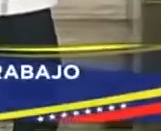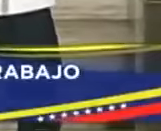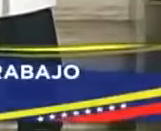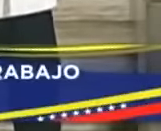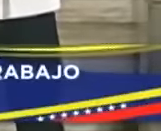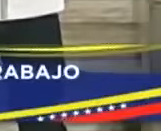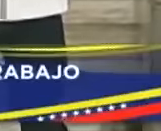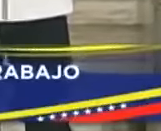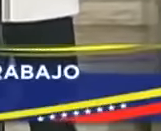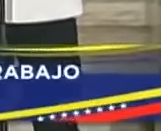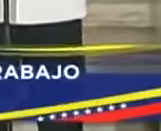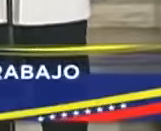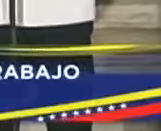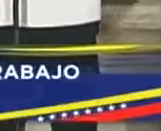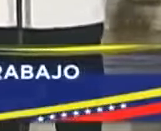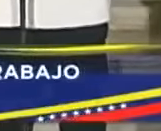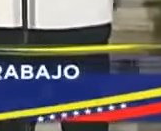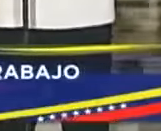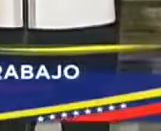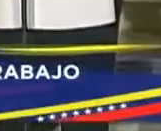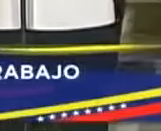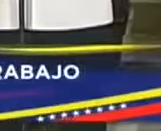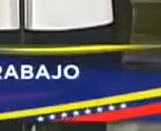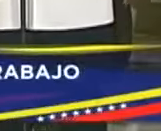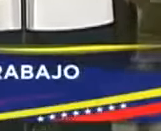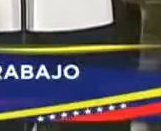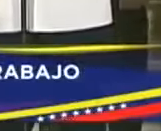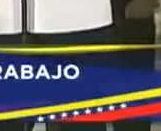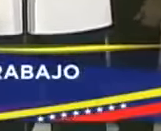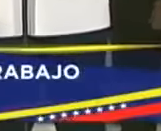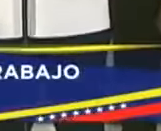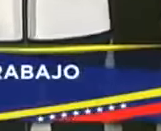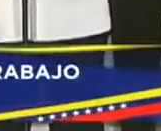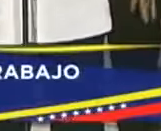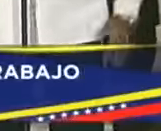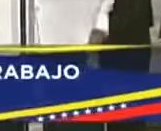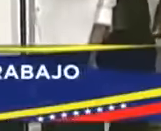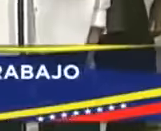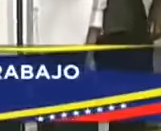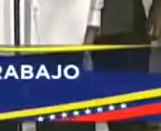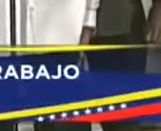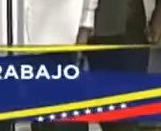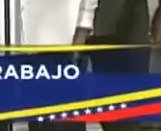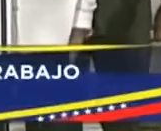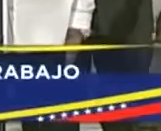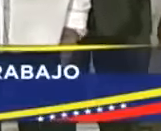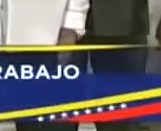también la geopolítica actual, reafirmando estos lazos de cooperación. Está todo.